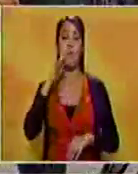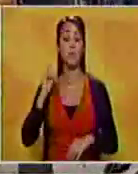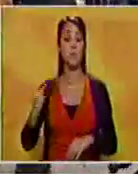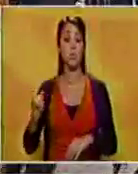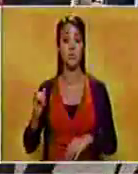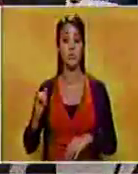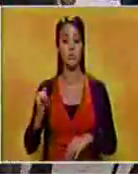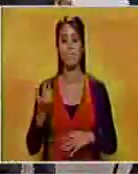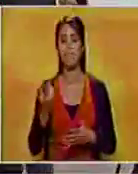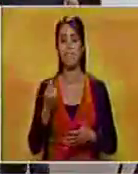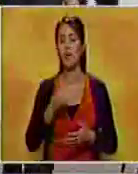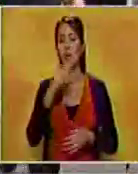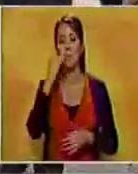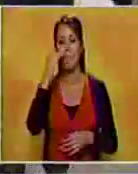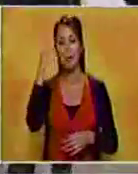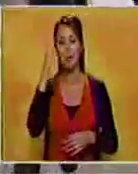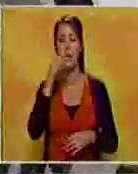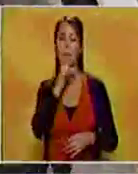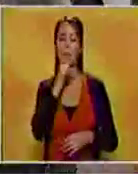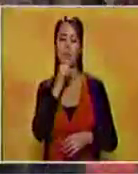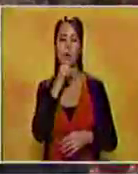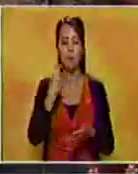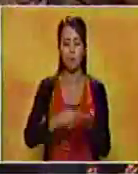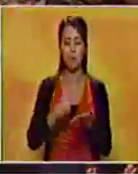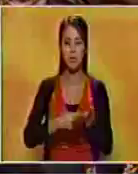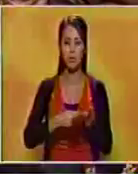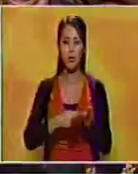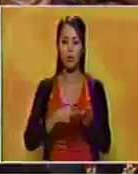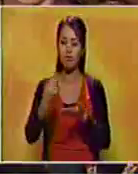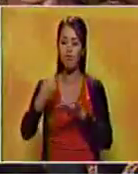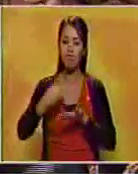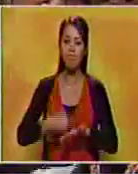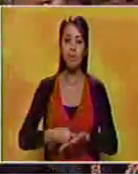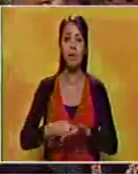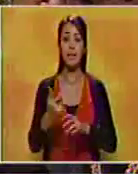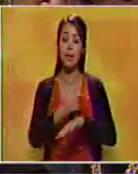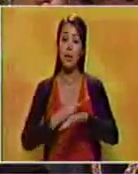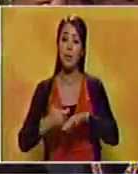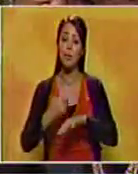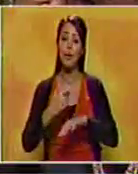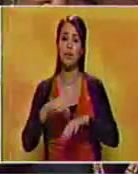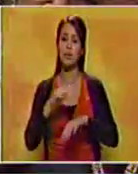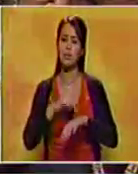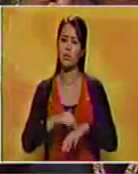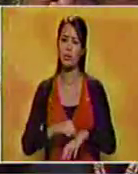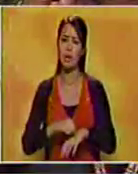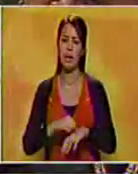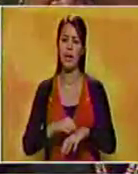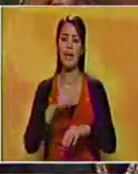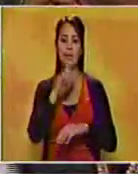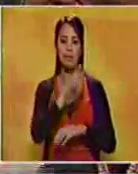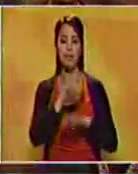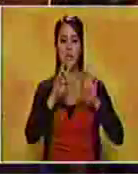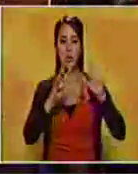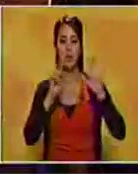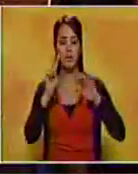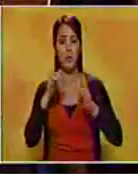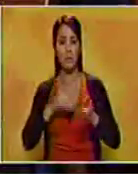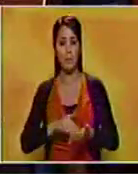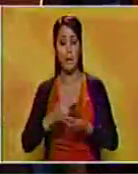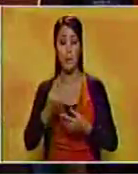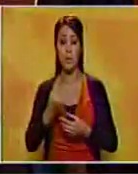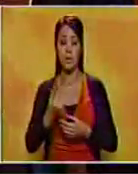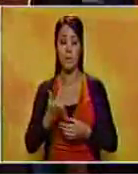que no les alcanzan los adultos mayores la pensión que reciben por parte del estado venezolano valorado en 392 mil bolívares